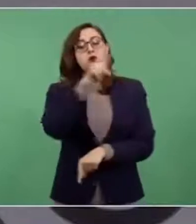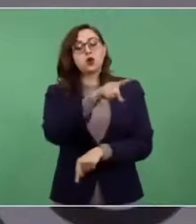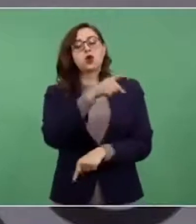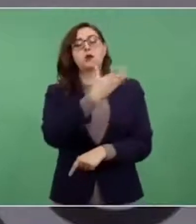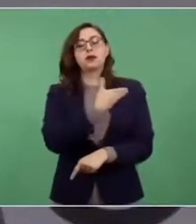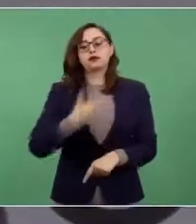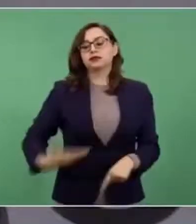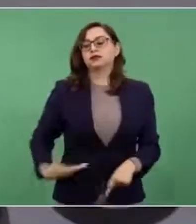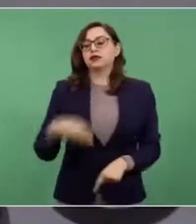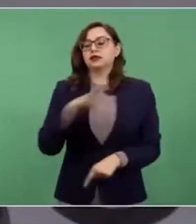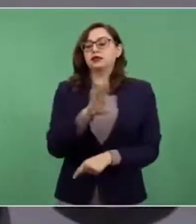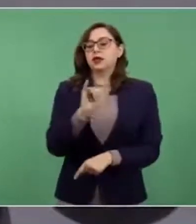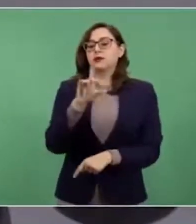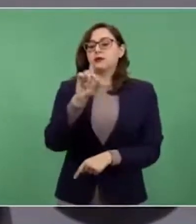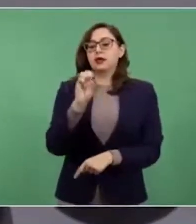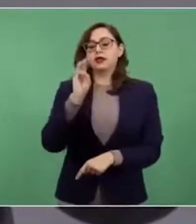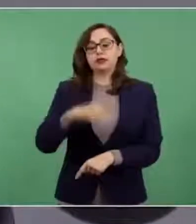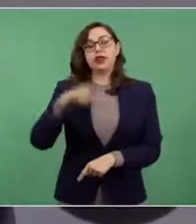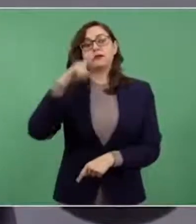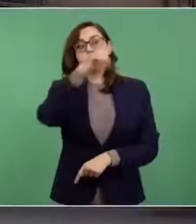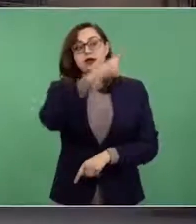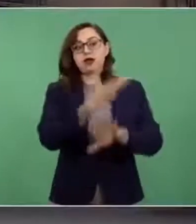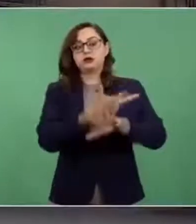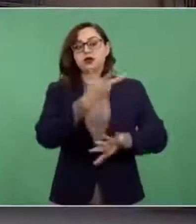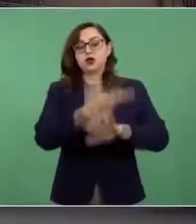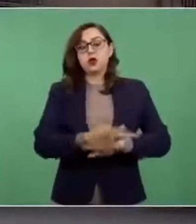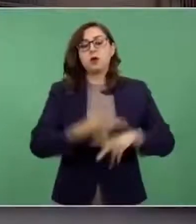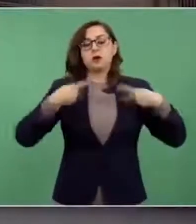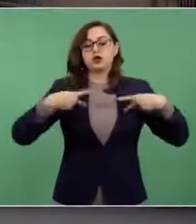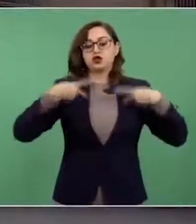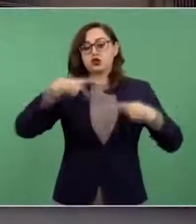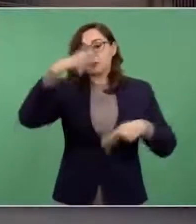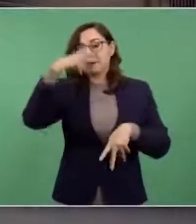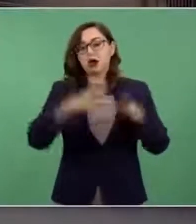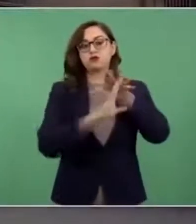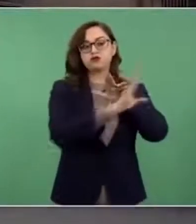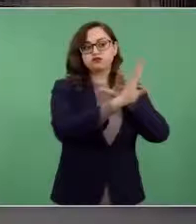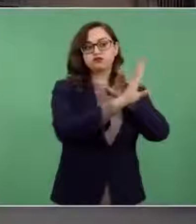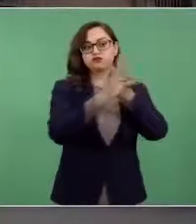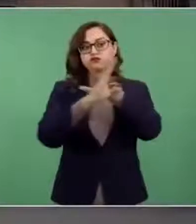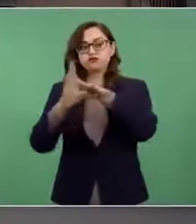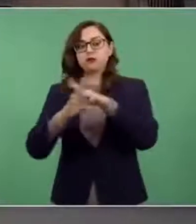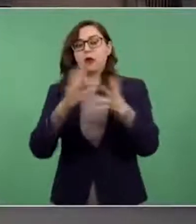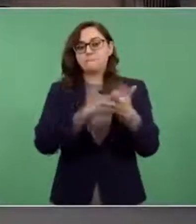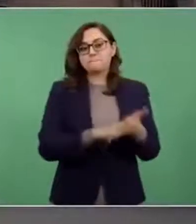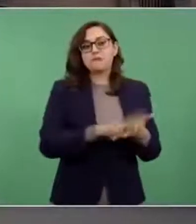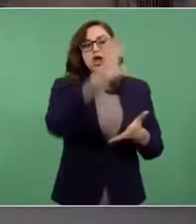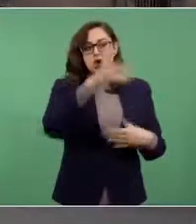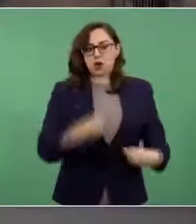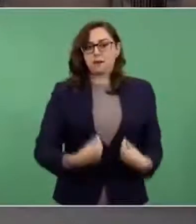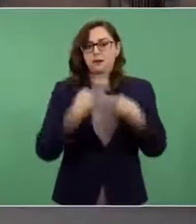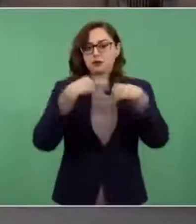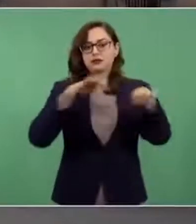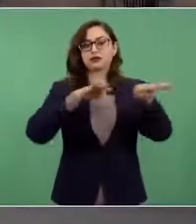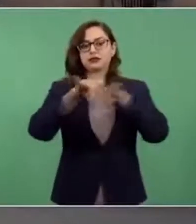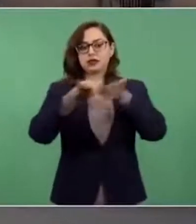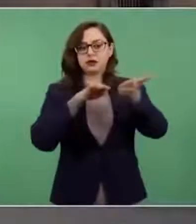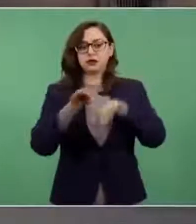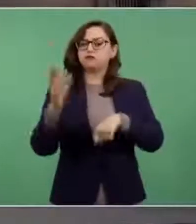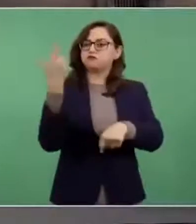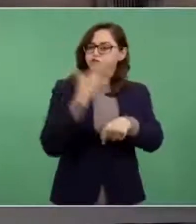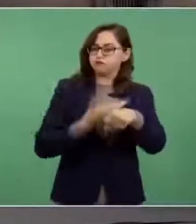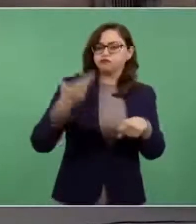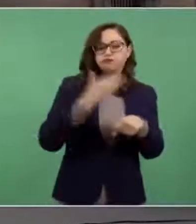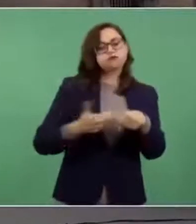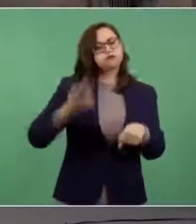de migrantes indocumentados, mayoritariamente paisanos nuestros que viven y trabajan honradamente en